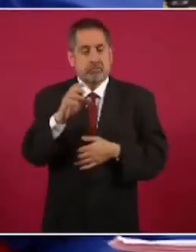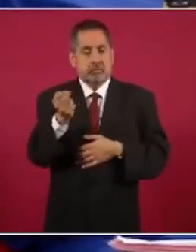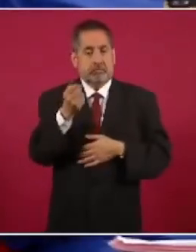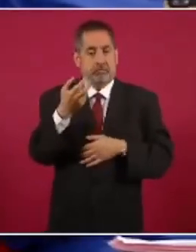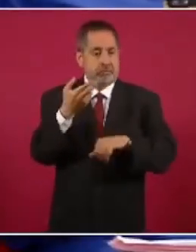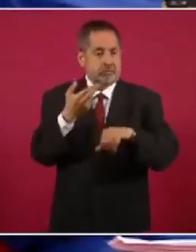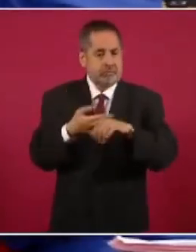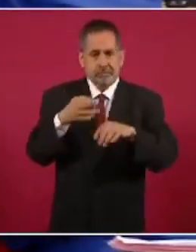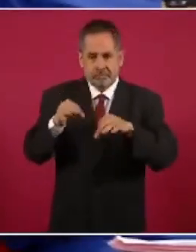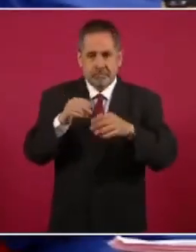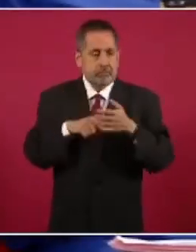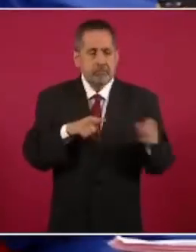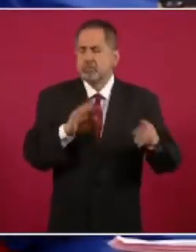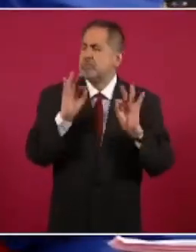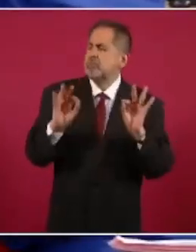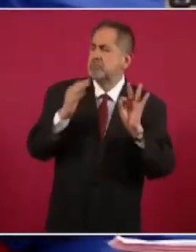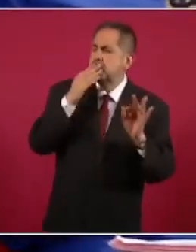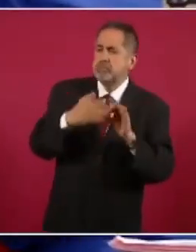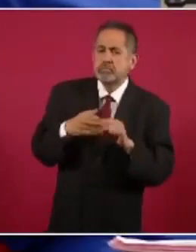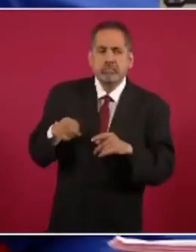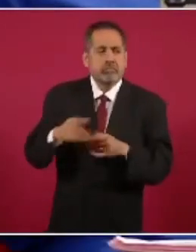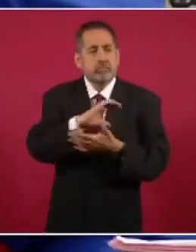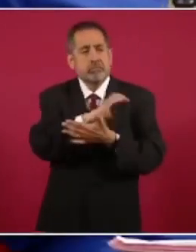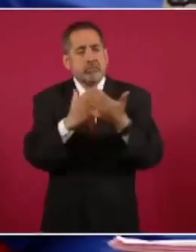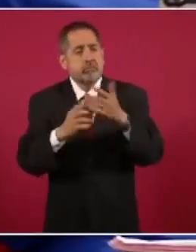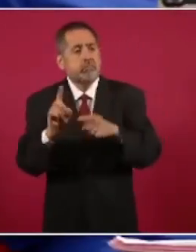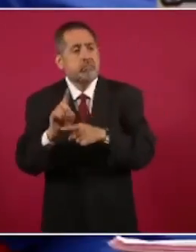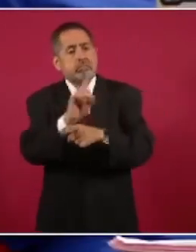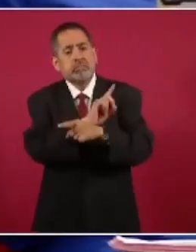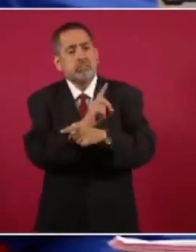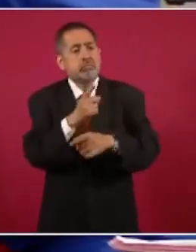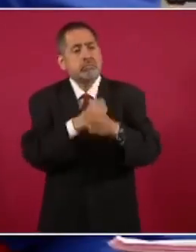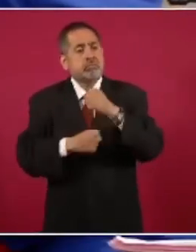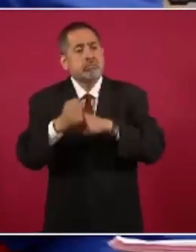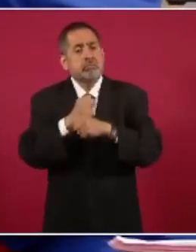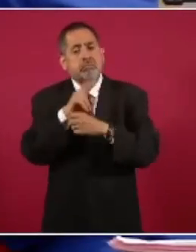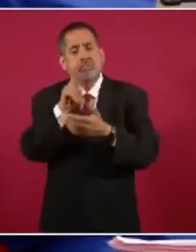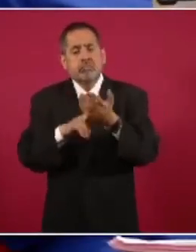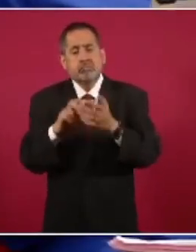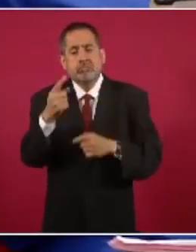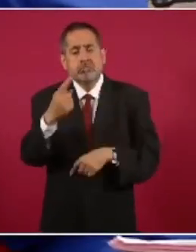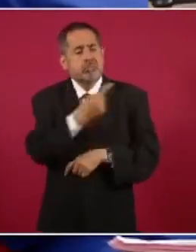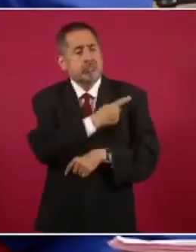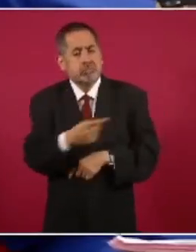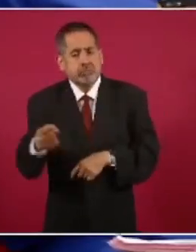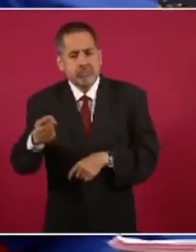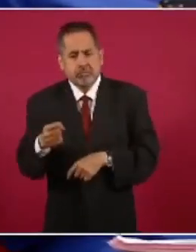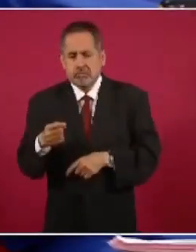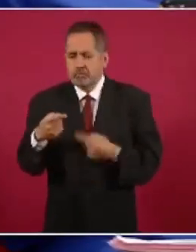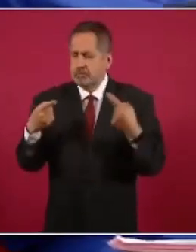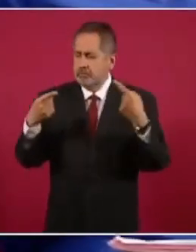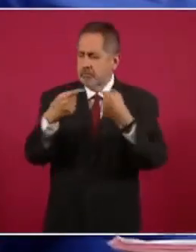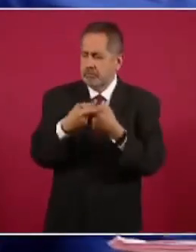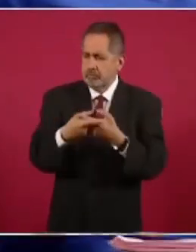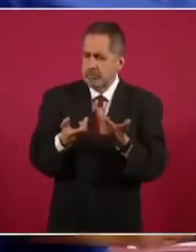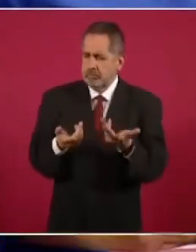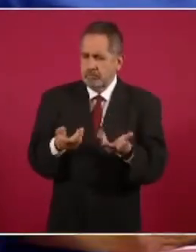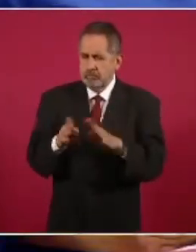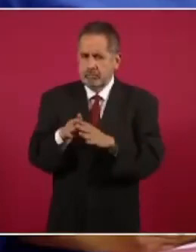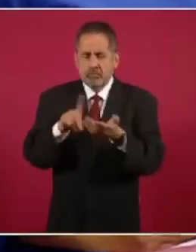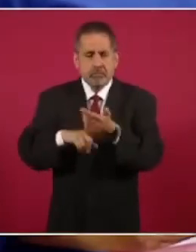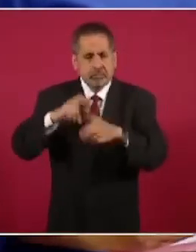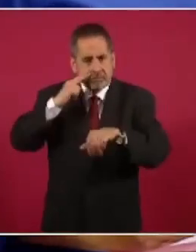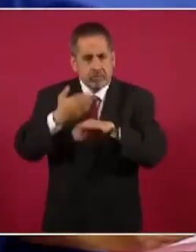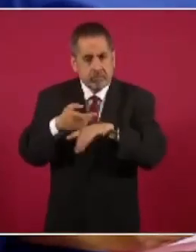empresa regular y tiene contratos desde 2021. O sea, hay una confusión en ese sentido. Responsabilidad